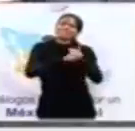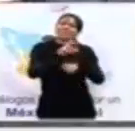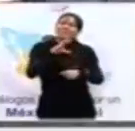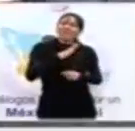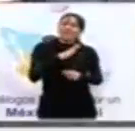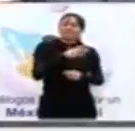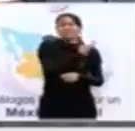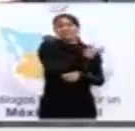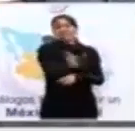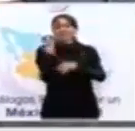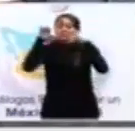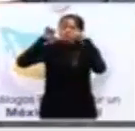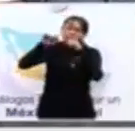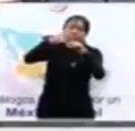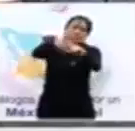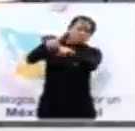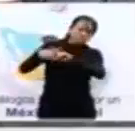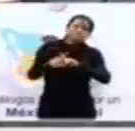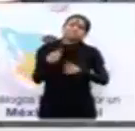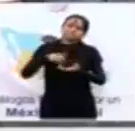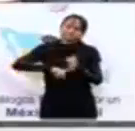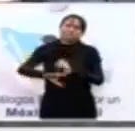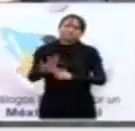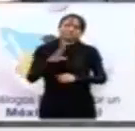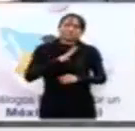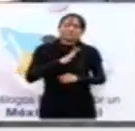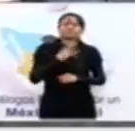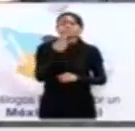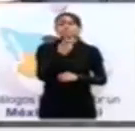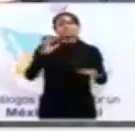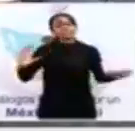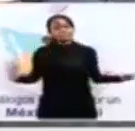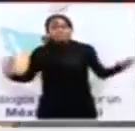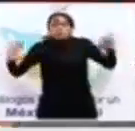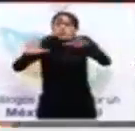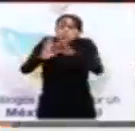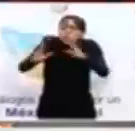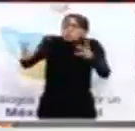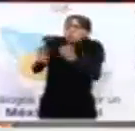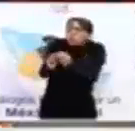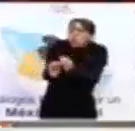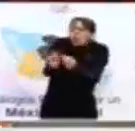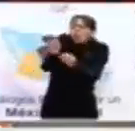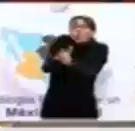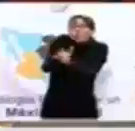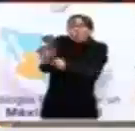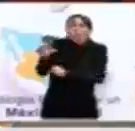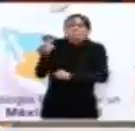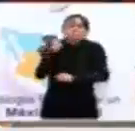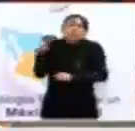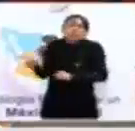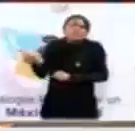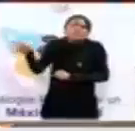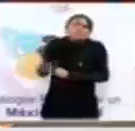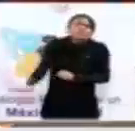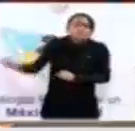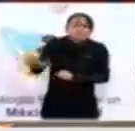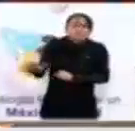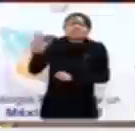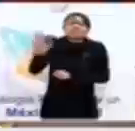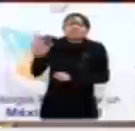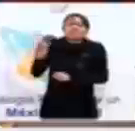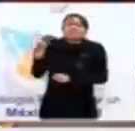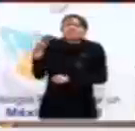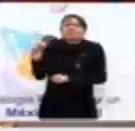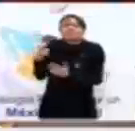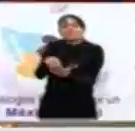Esto pues va muy bien engranado de políticas públicas igual ineficientes. Entonces